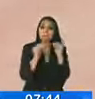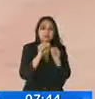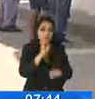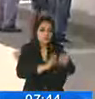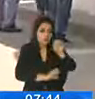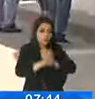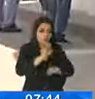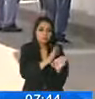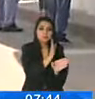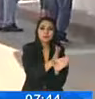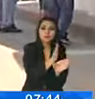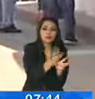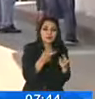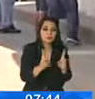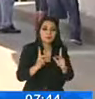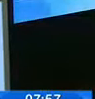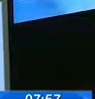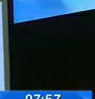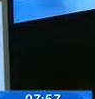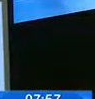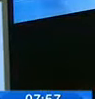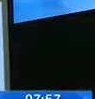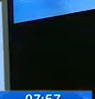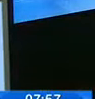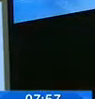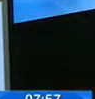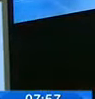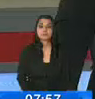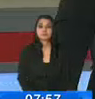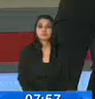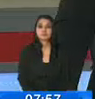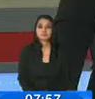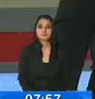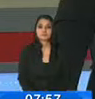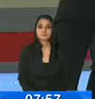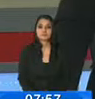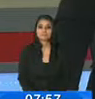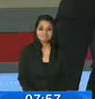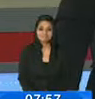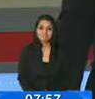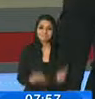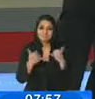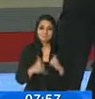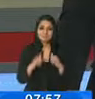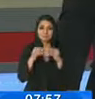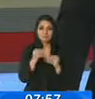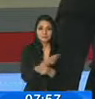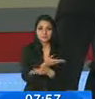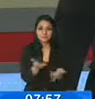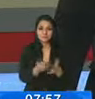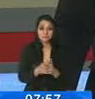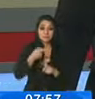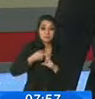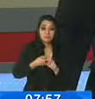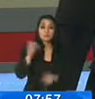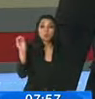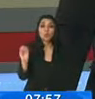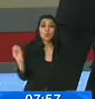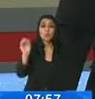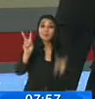médicas y psicológicas a los perjudicados. Tenemos más información, adelante. Continuamos con más. Octubre es el mes de los